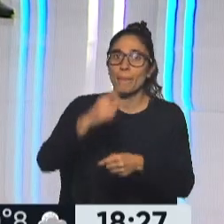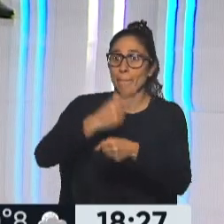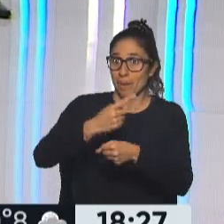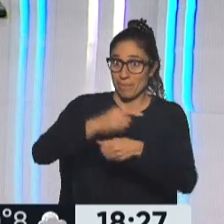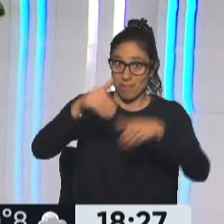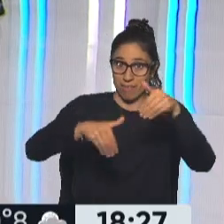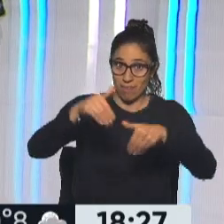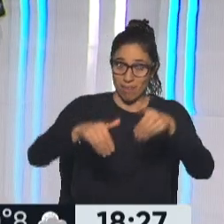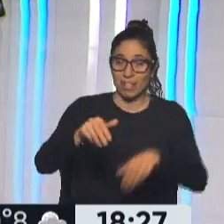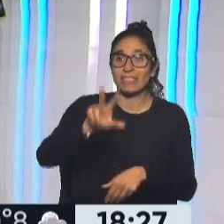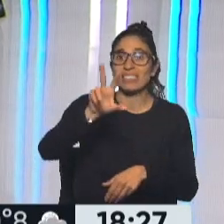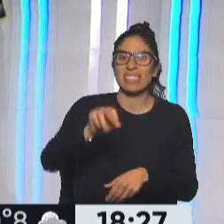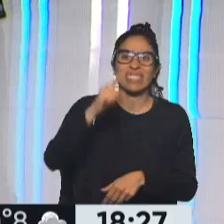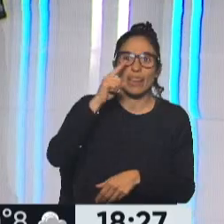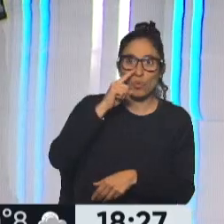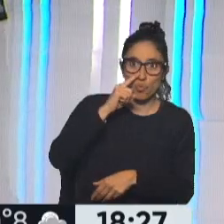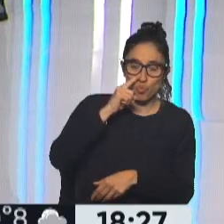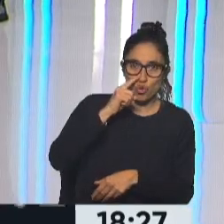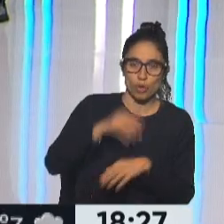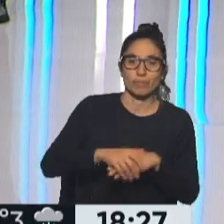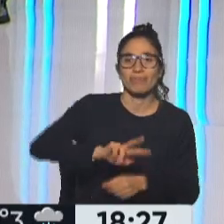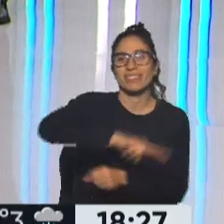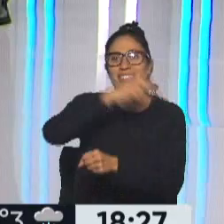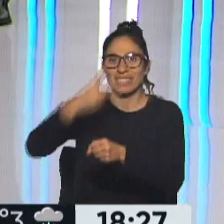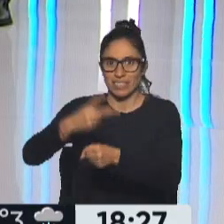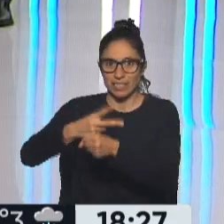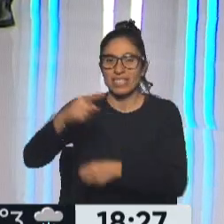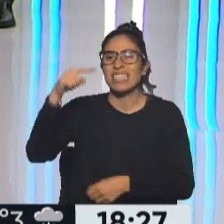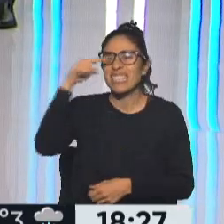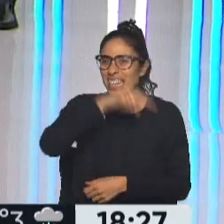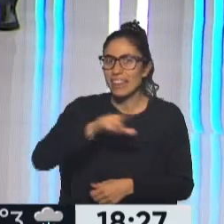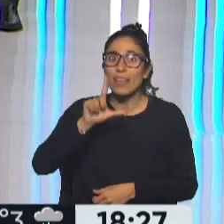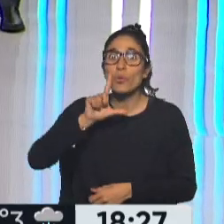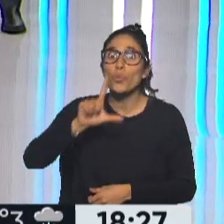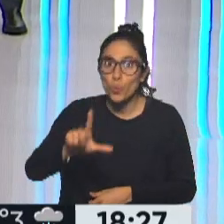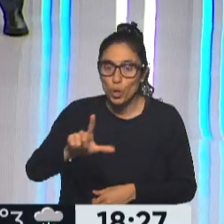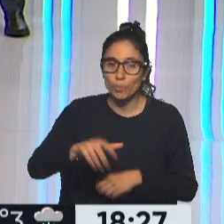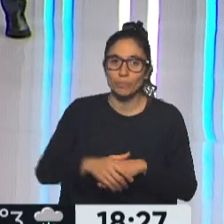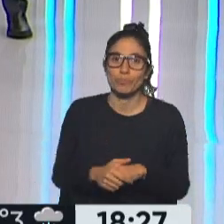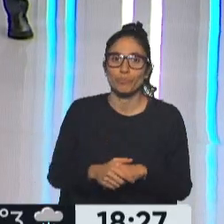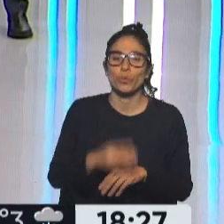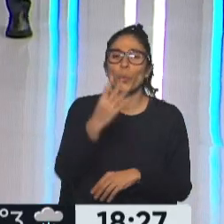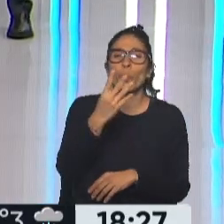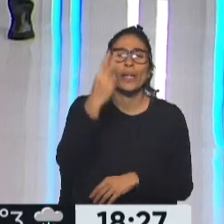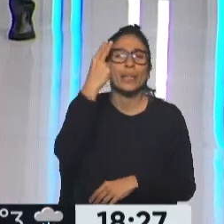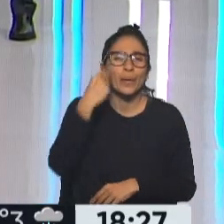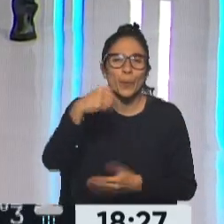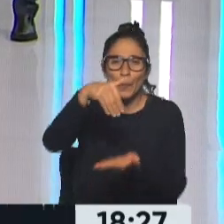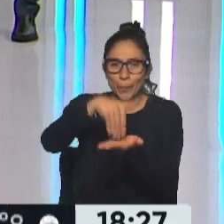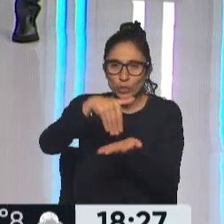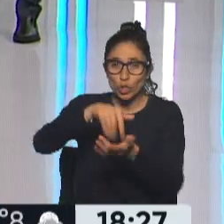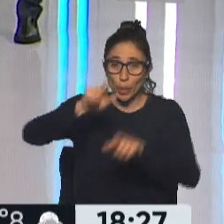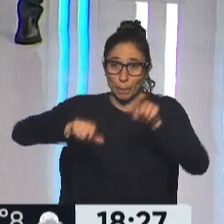vuelta, 30 de junio. El balotaje, el 7 de julio. 49 millones de